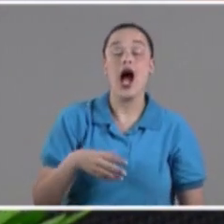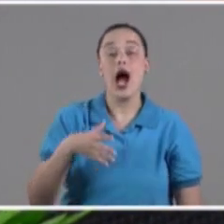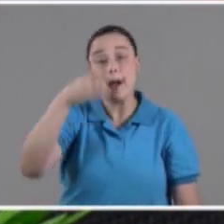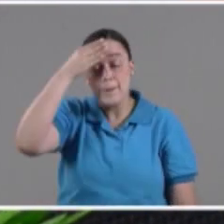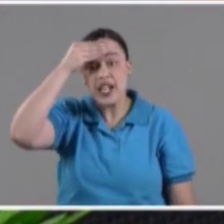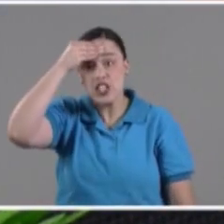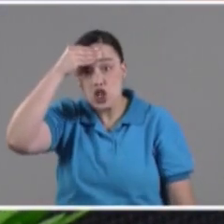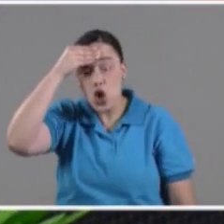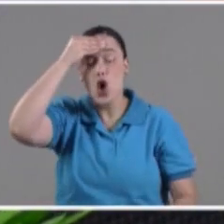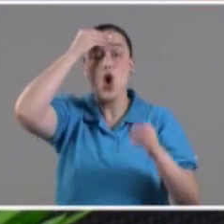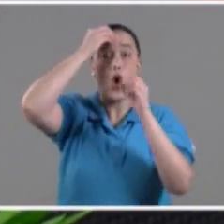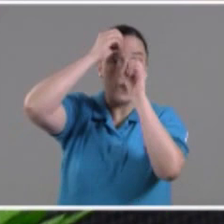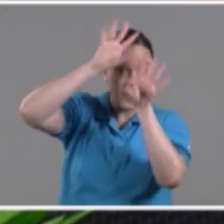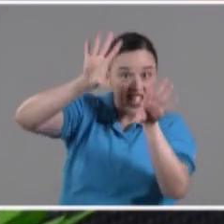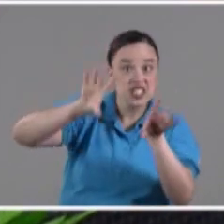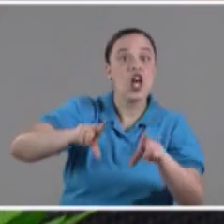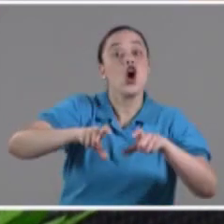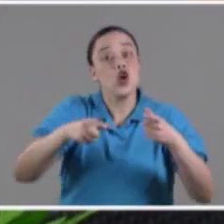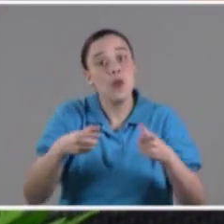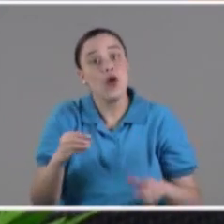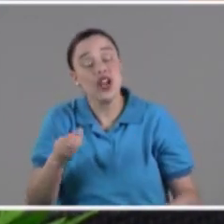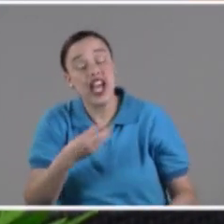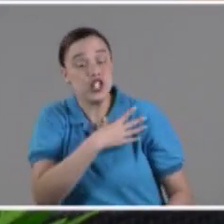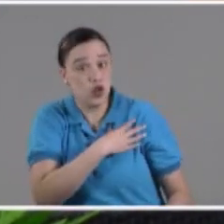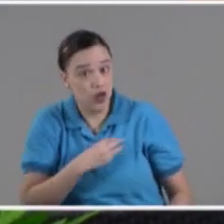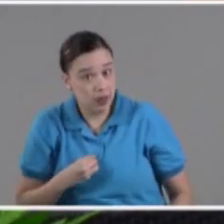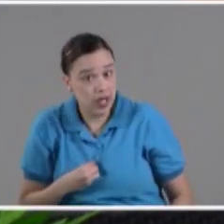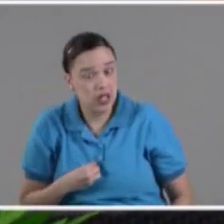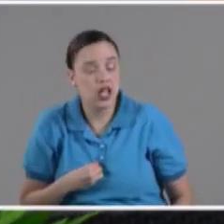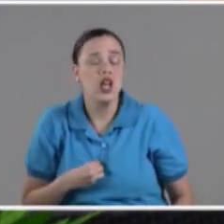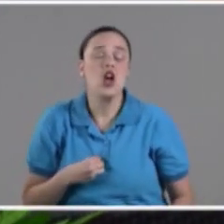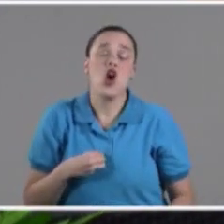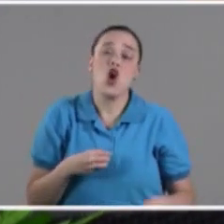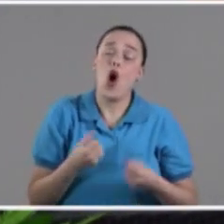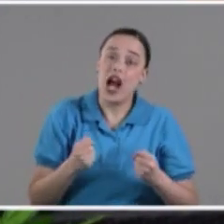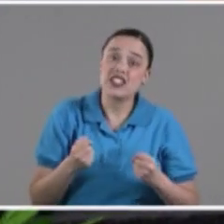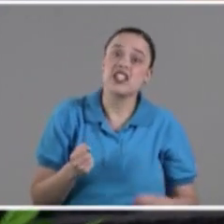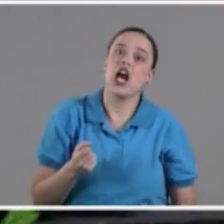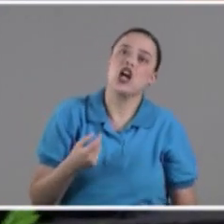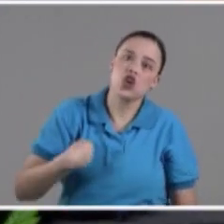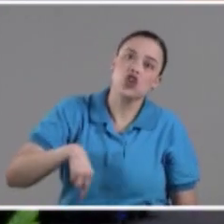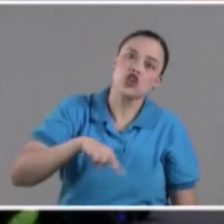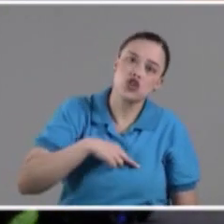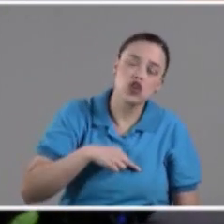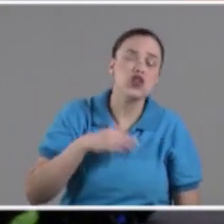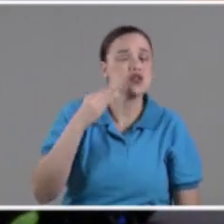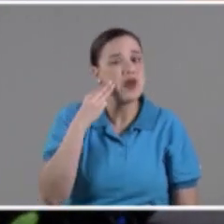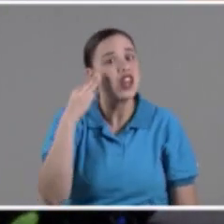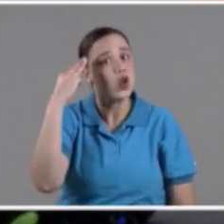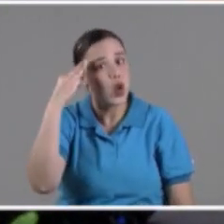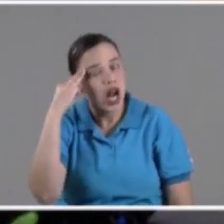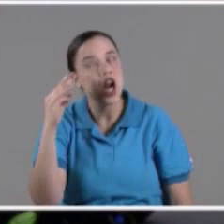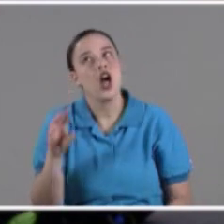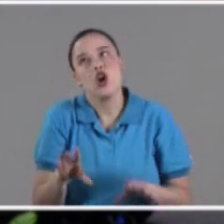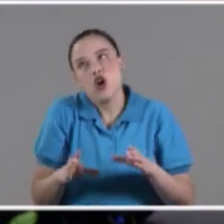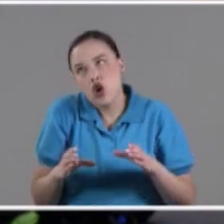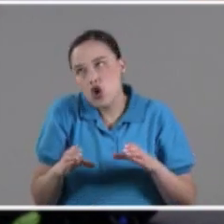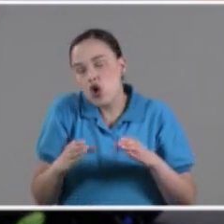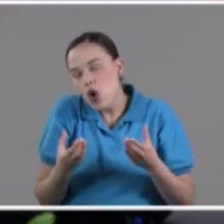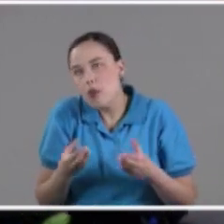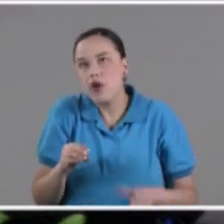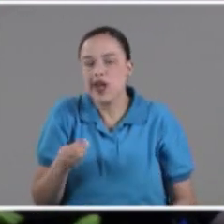como que el sufrimiento lo hace a uno madurar como que